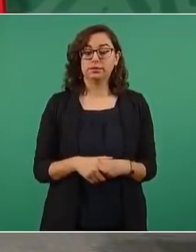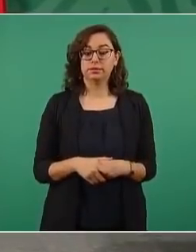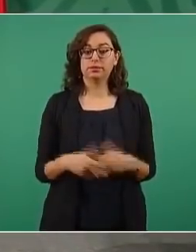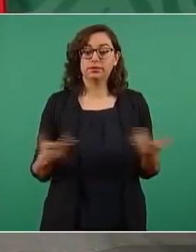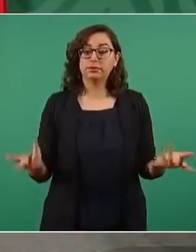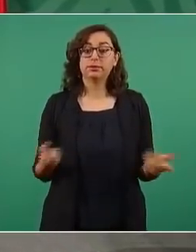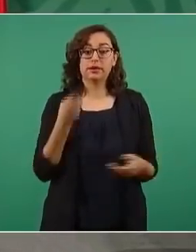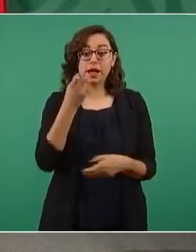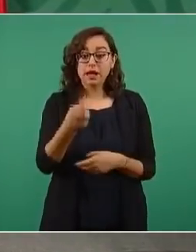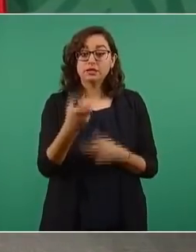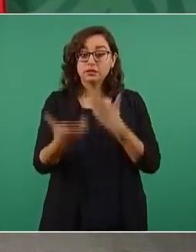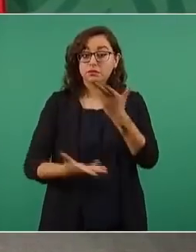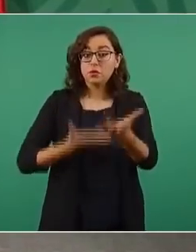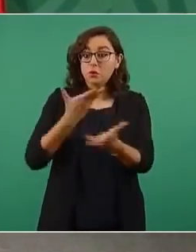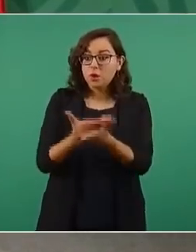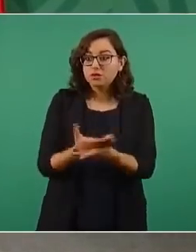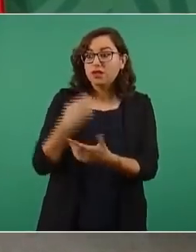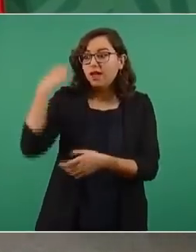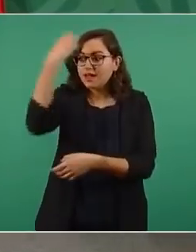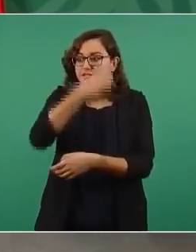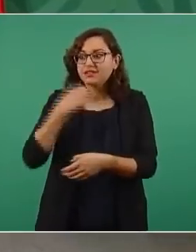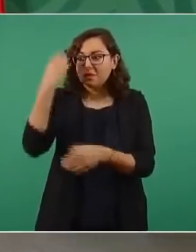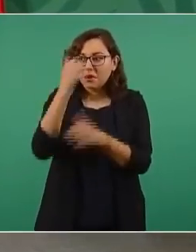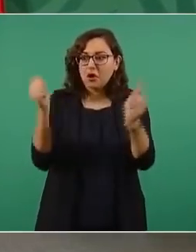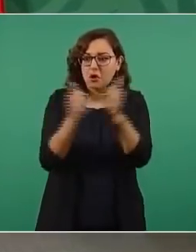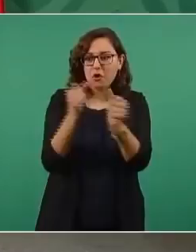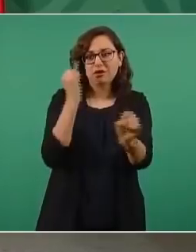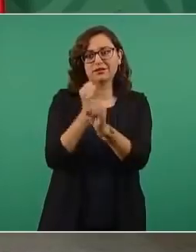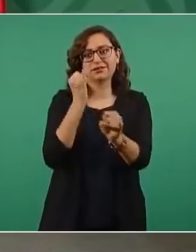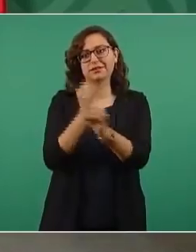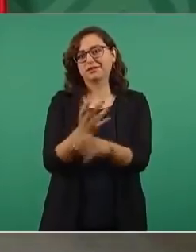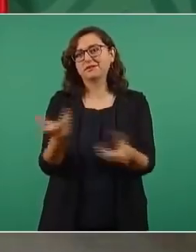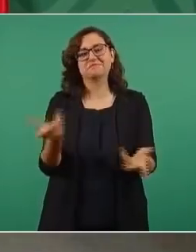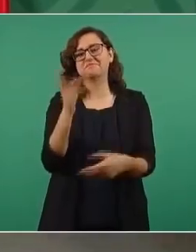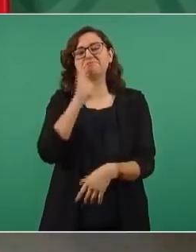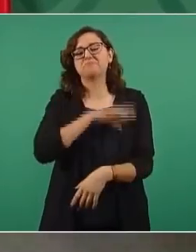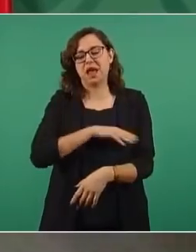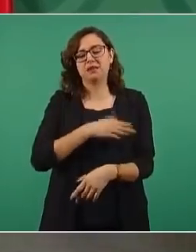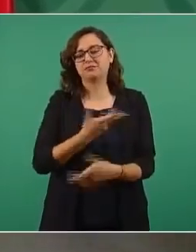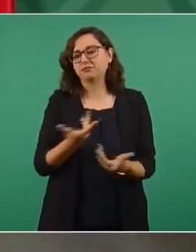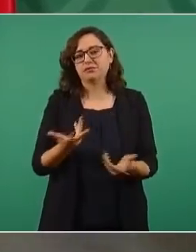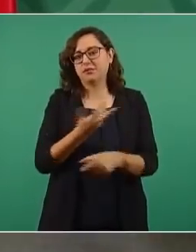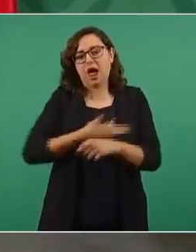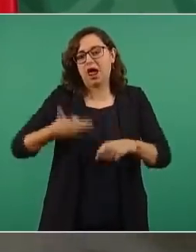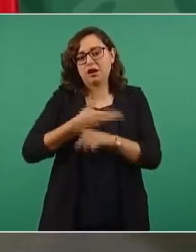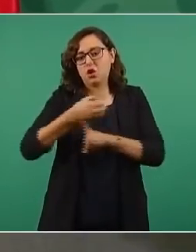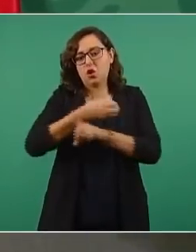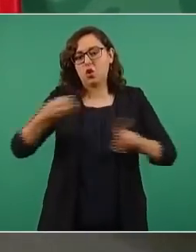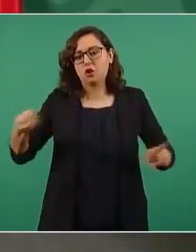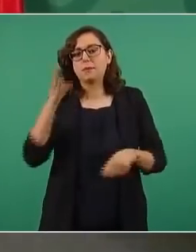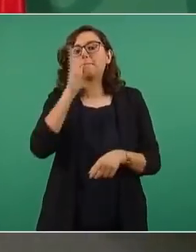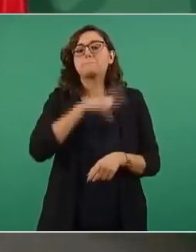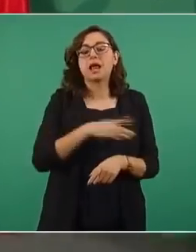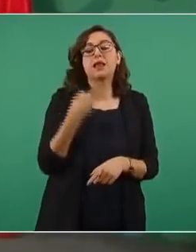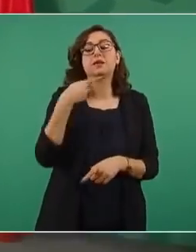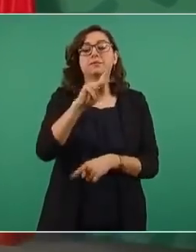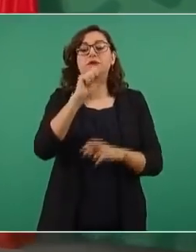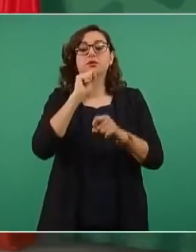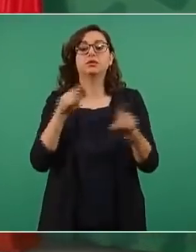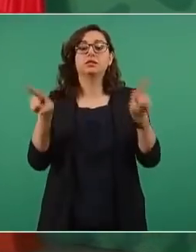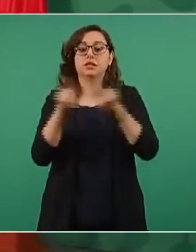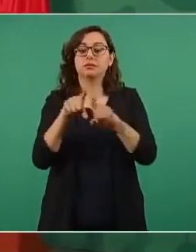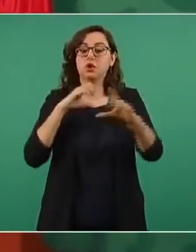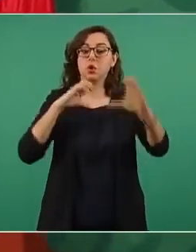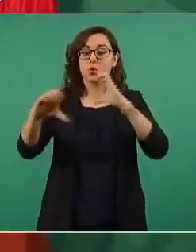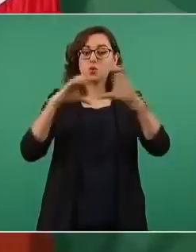estuvo mal planteado eso, pero también es una falta de comunicación. O sea, es un